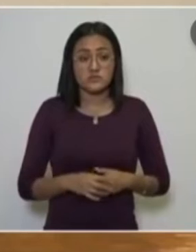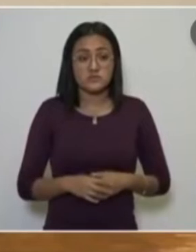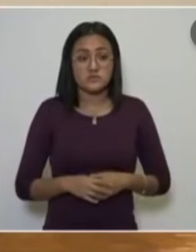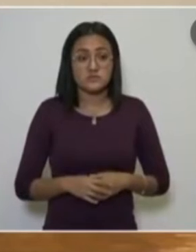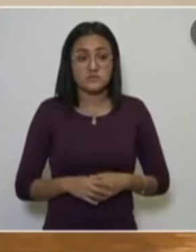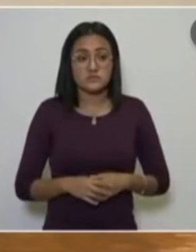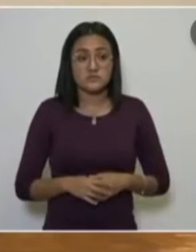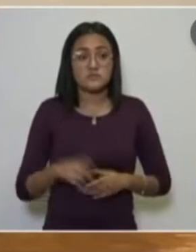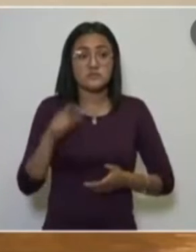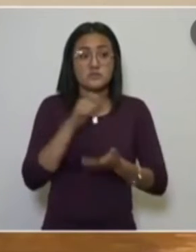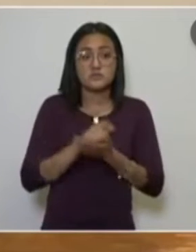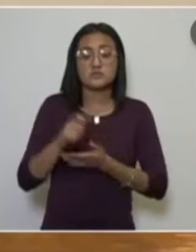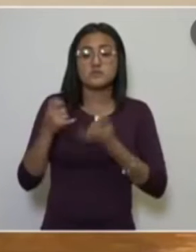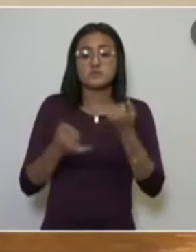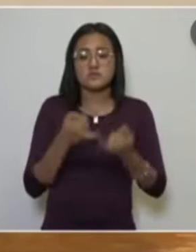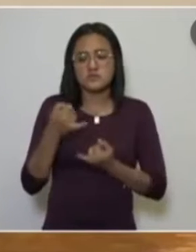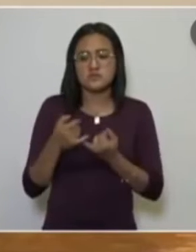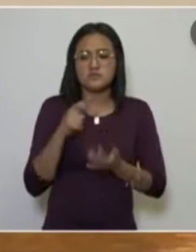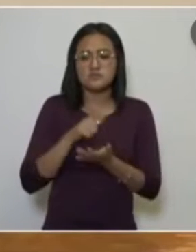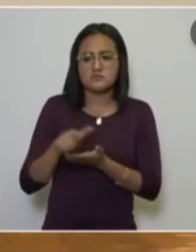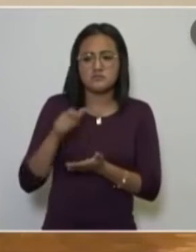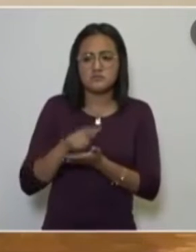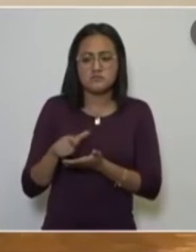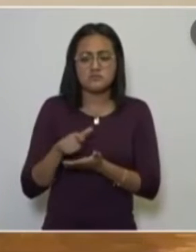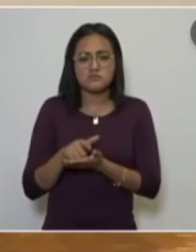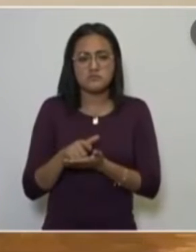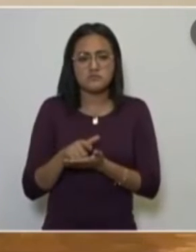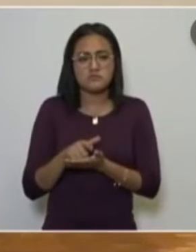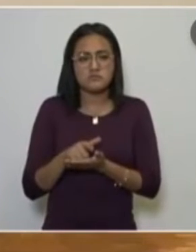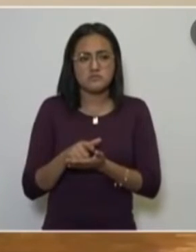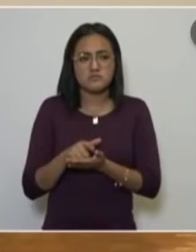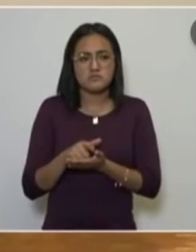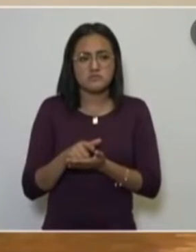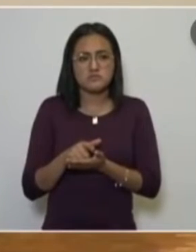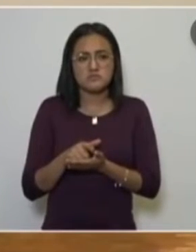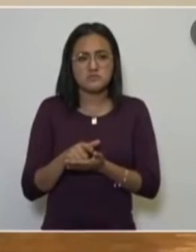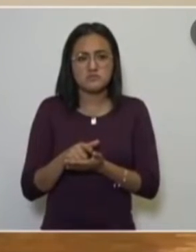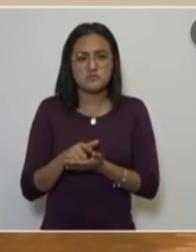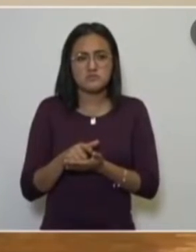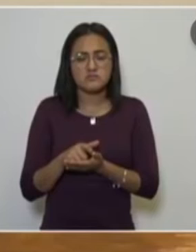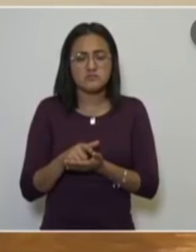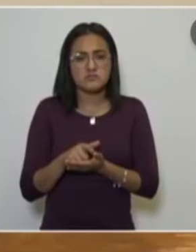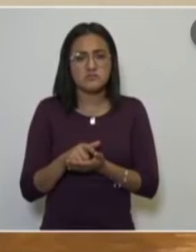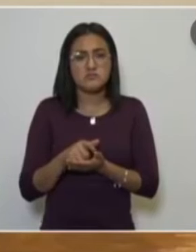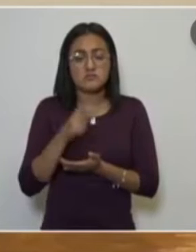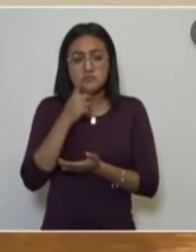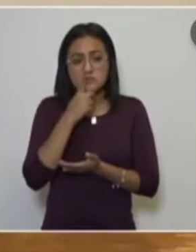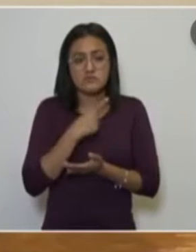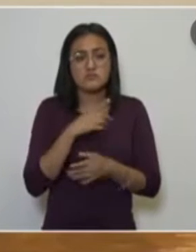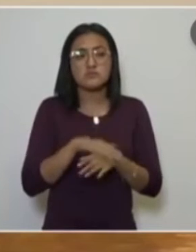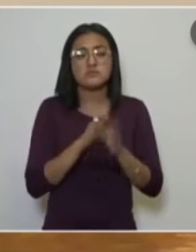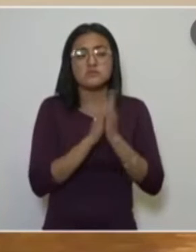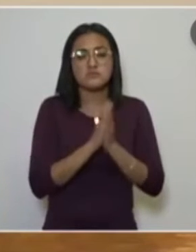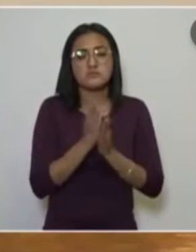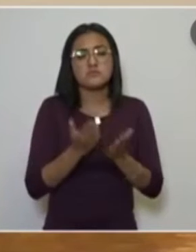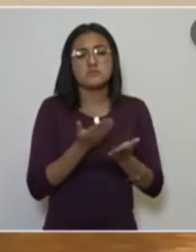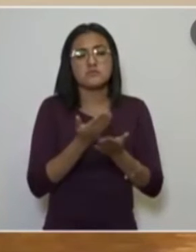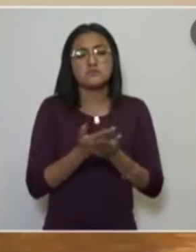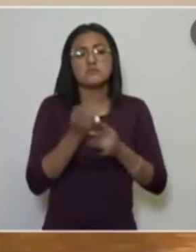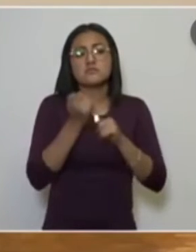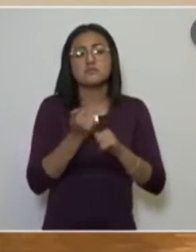y van a comprar juguetes entonces lo que ellos me pidieron vinieron a pedir fue